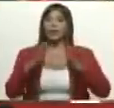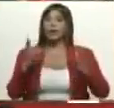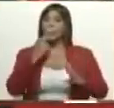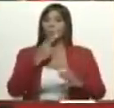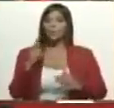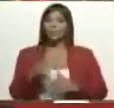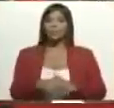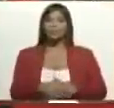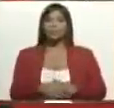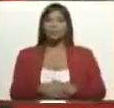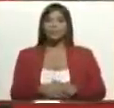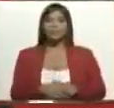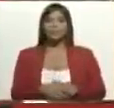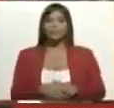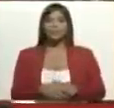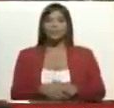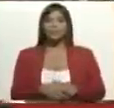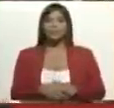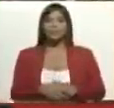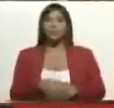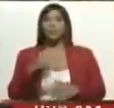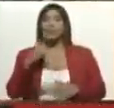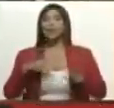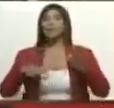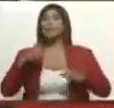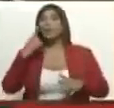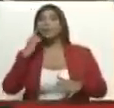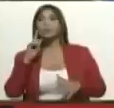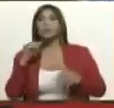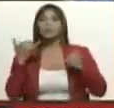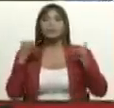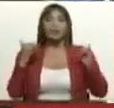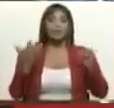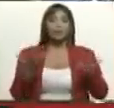compromiso. Uno a veces no sabe si celebrar